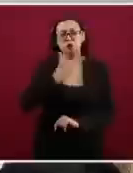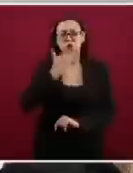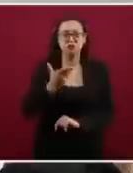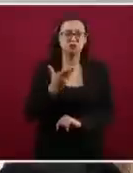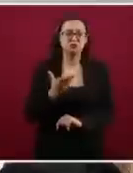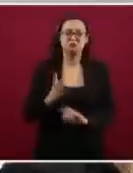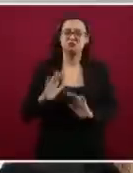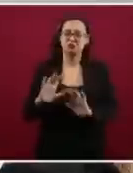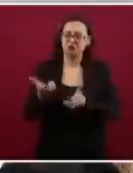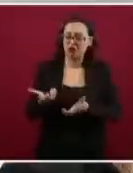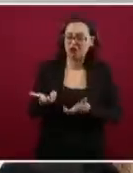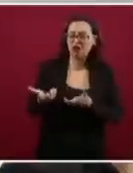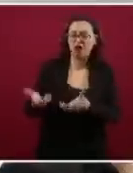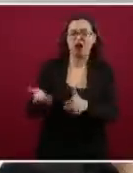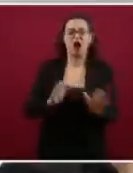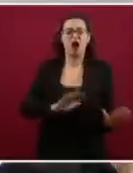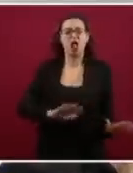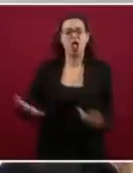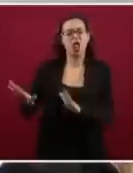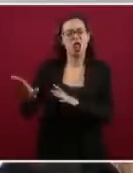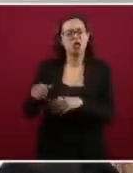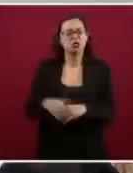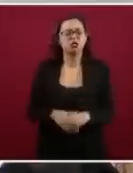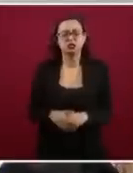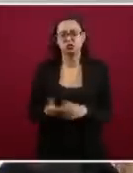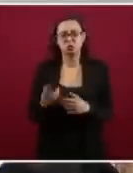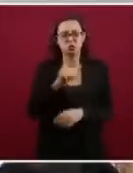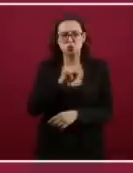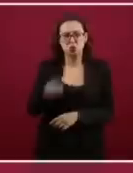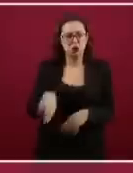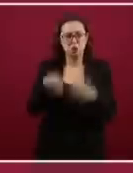caminos de que la gente,